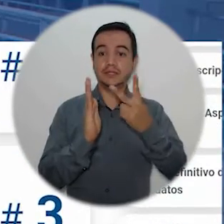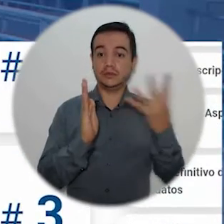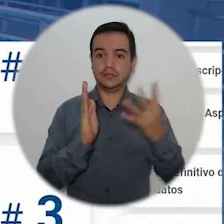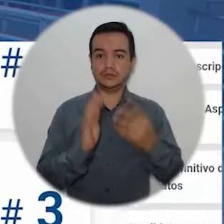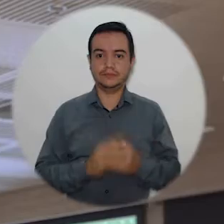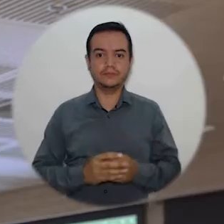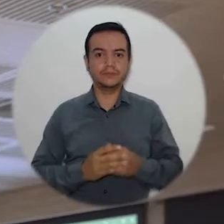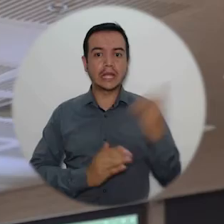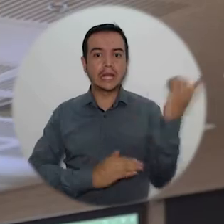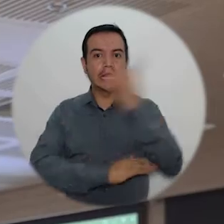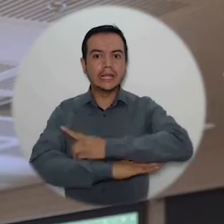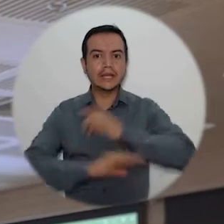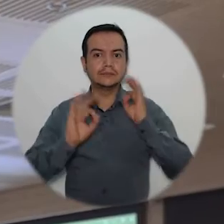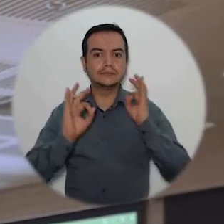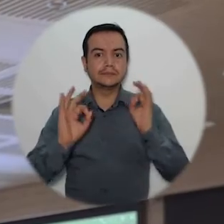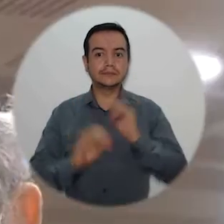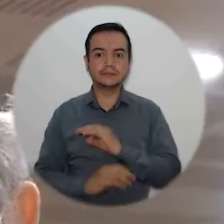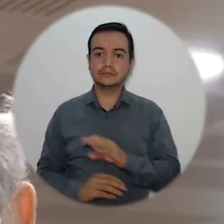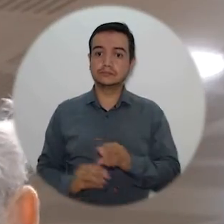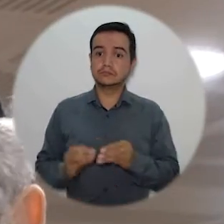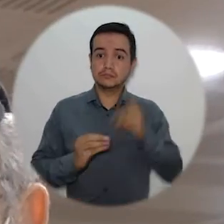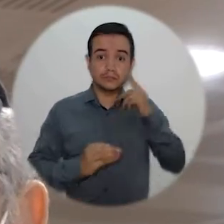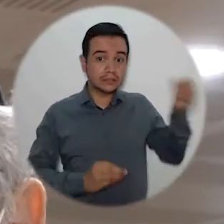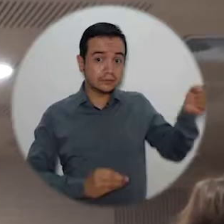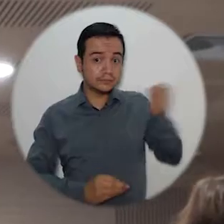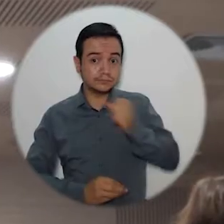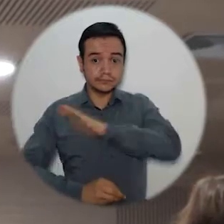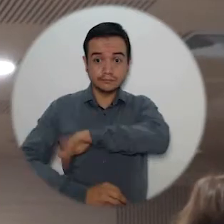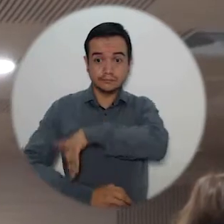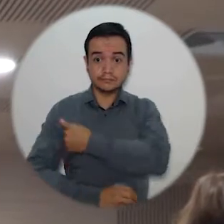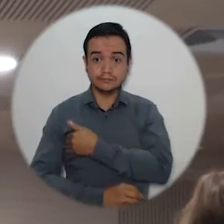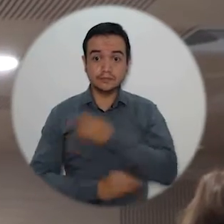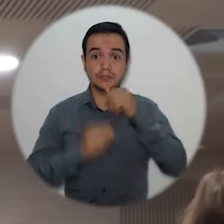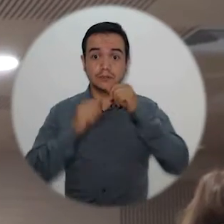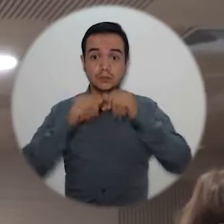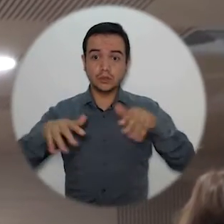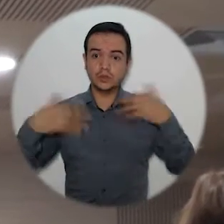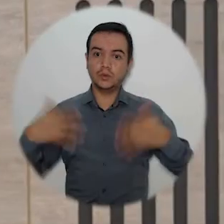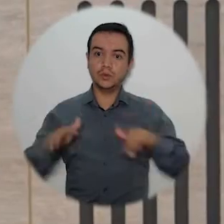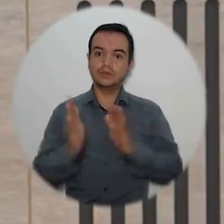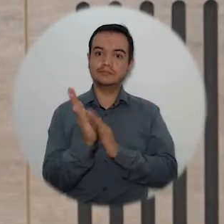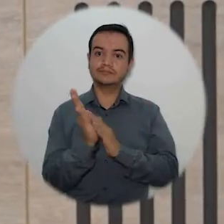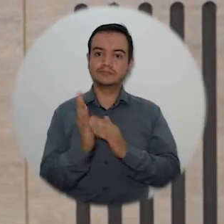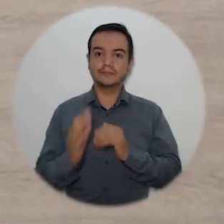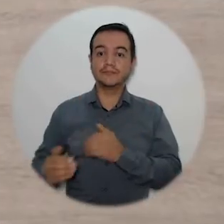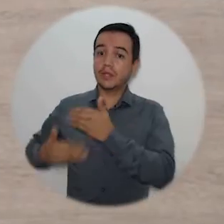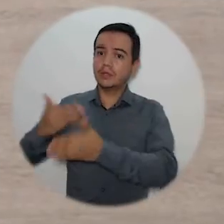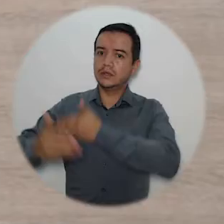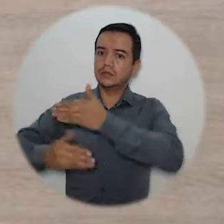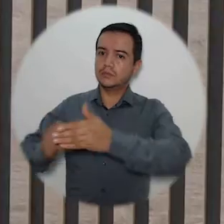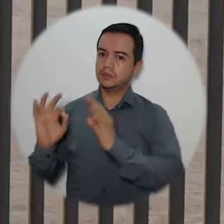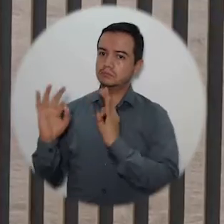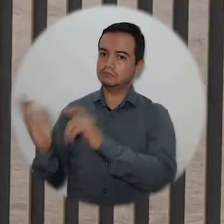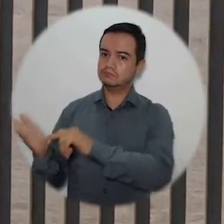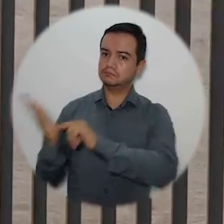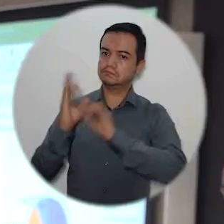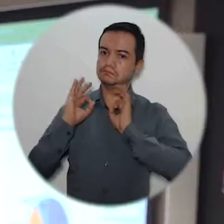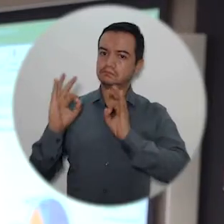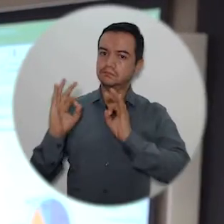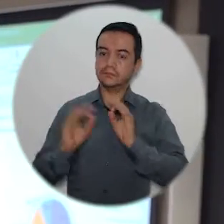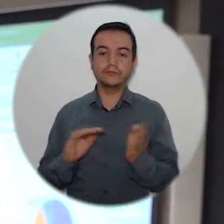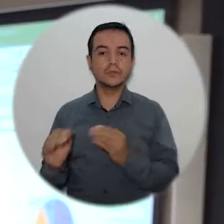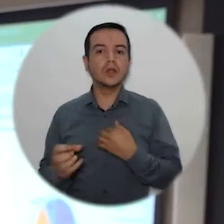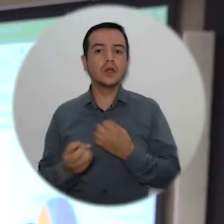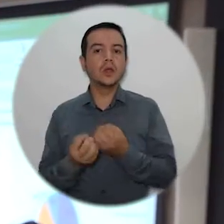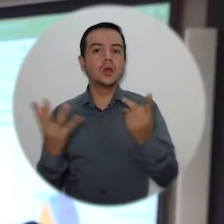-2024. Ha sido una jornada estupenda. Nos complace muchísimo además que hoy hubiéramos tenido con nosotros al Ministerio Público.